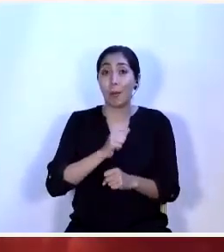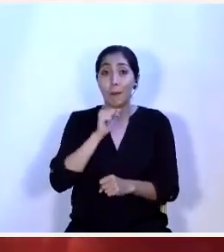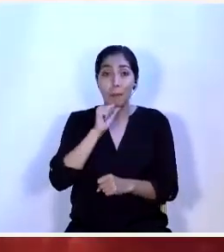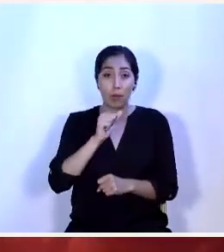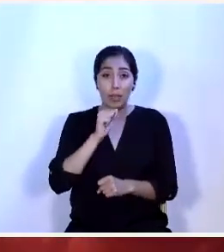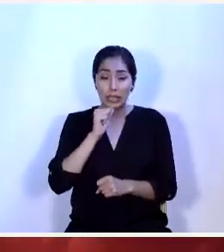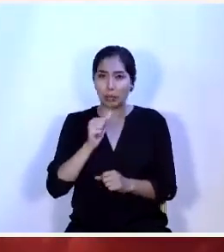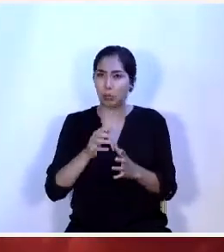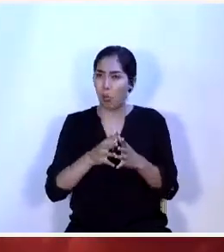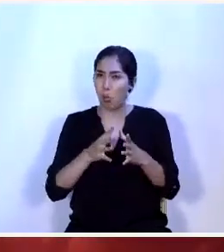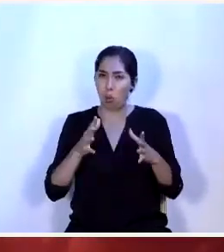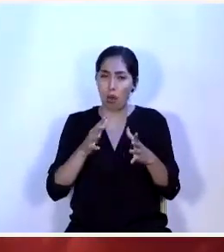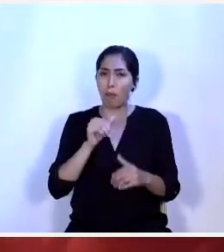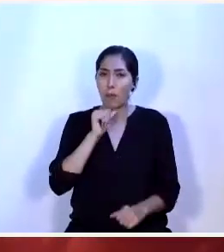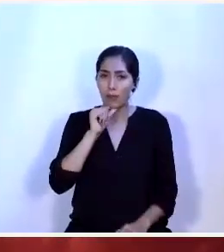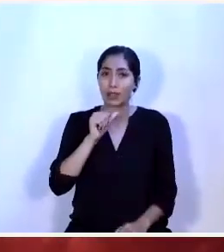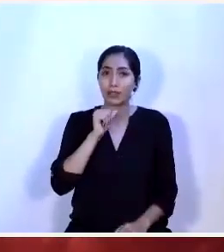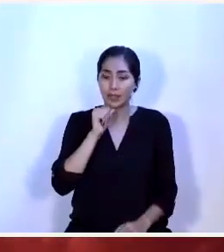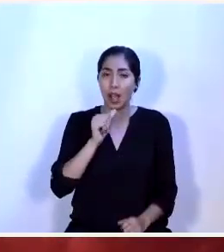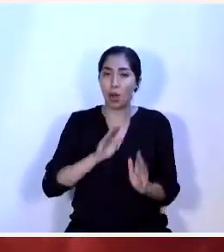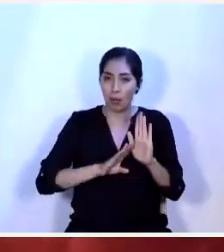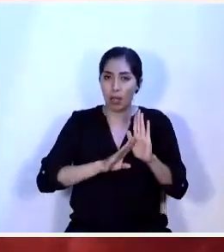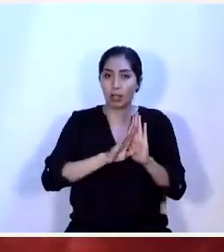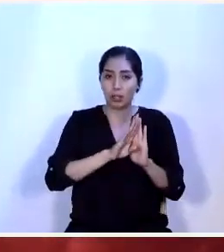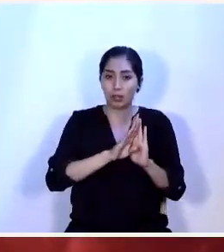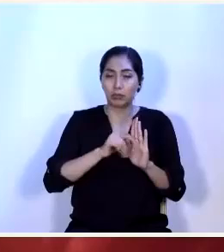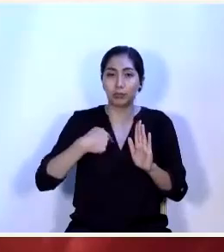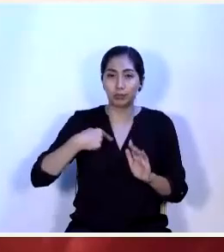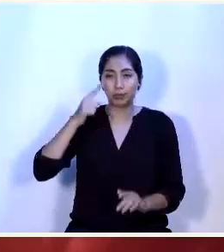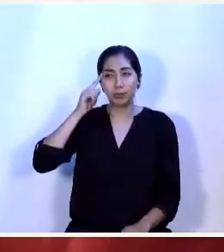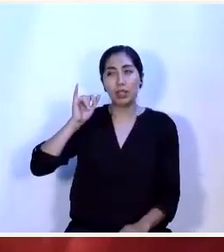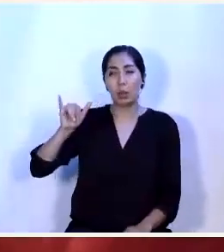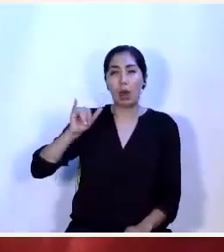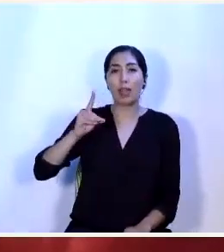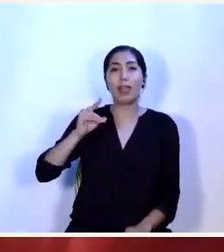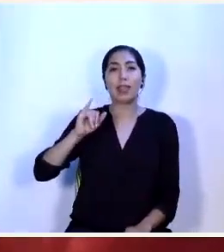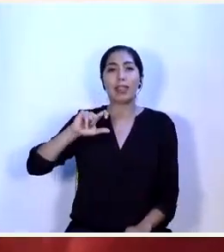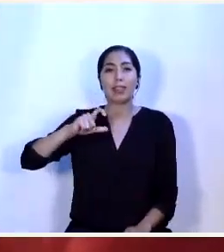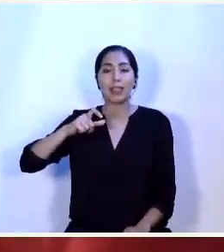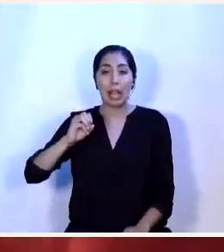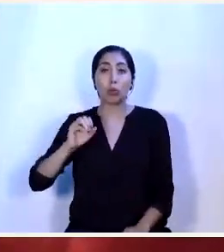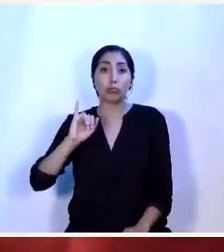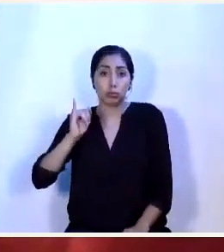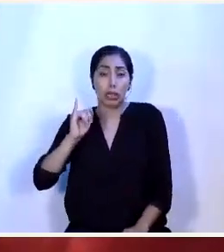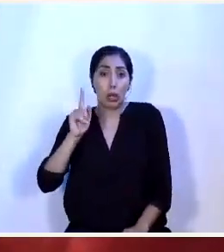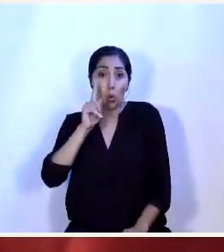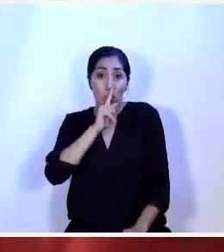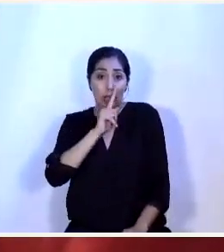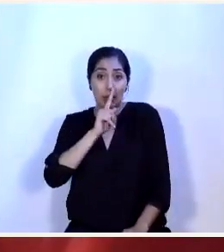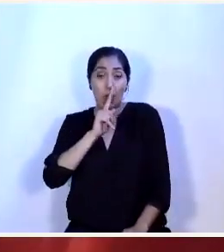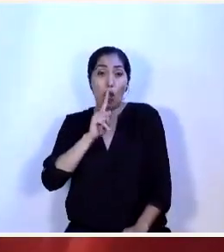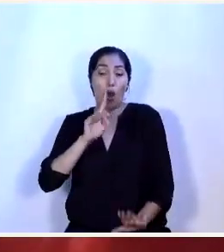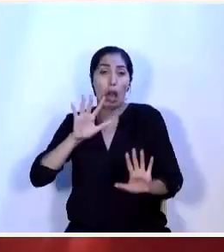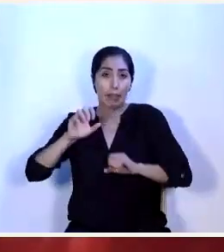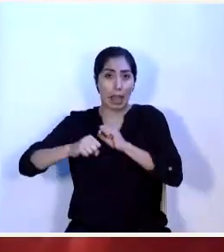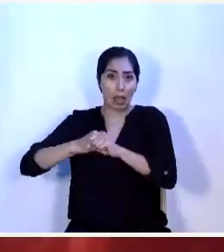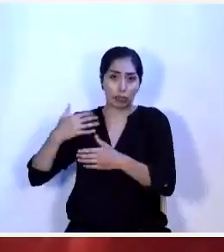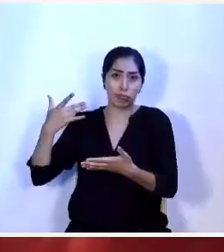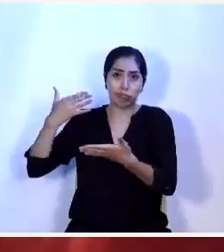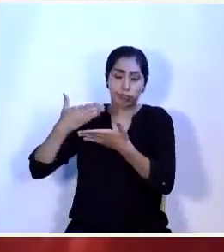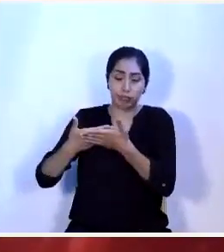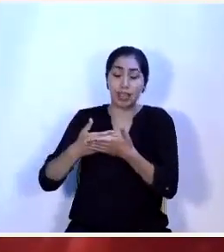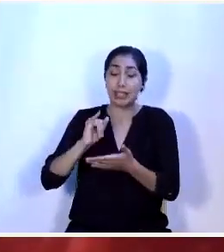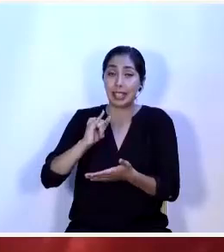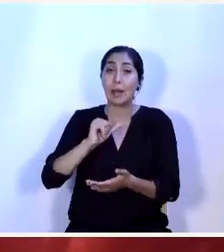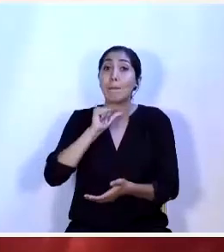extrema pobreza, que yo concuerdo con lo que planteaba Diego, uno de los logros indudables de las últimas décadas fue la reducción